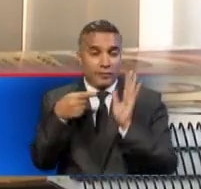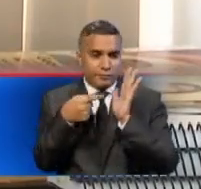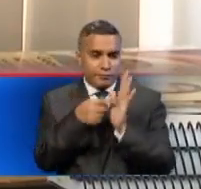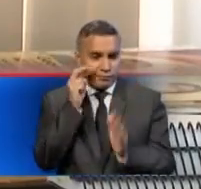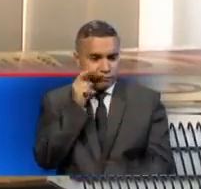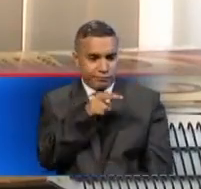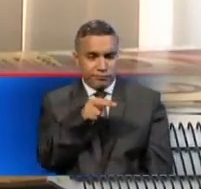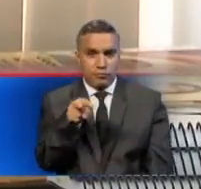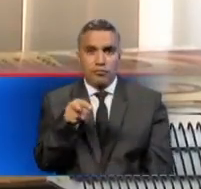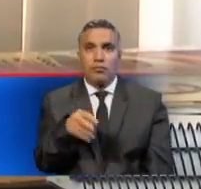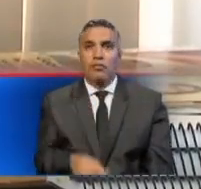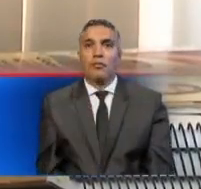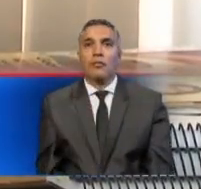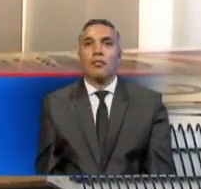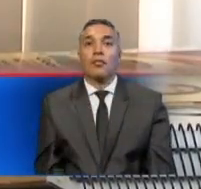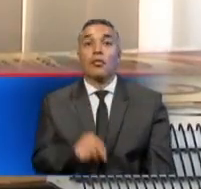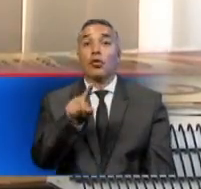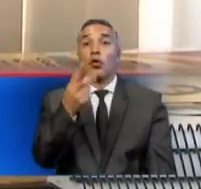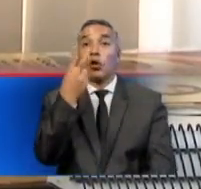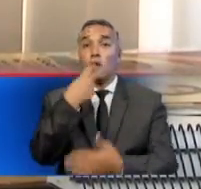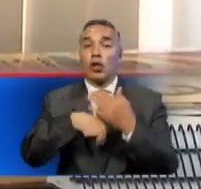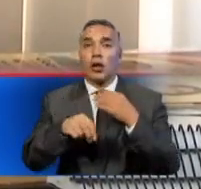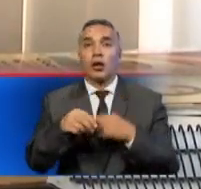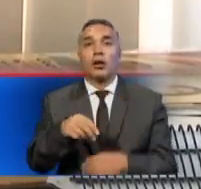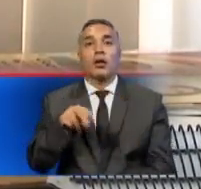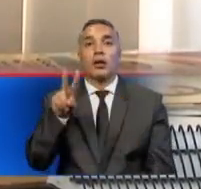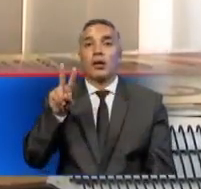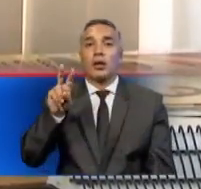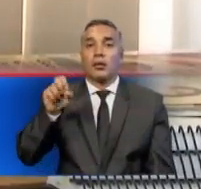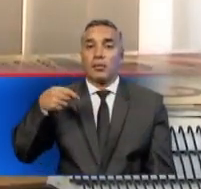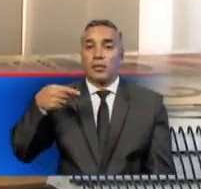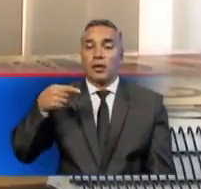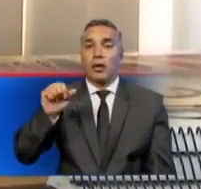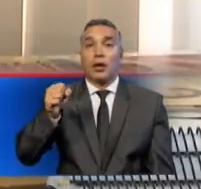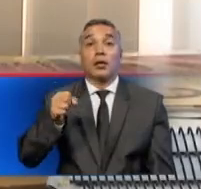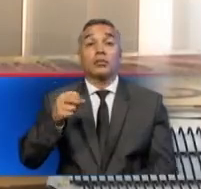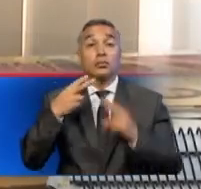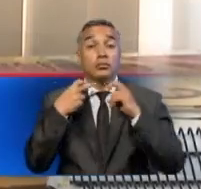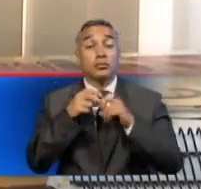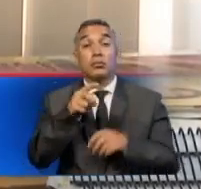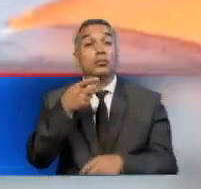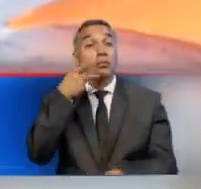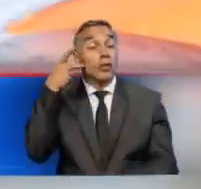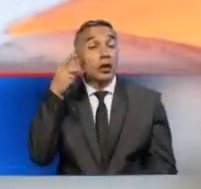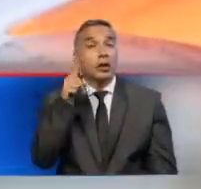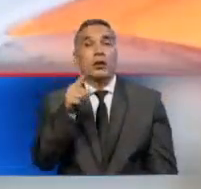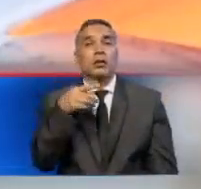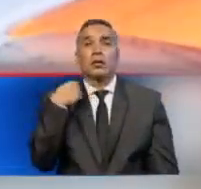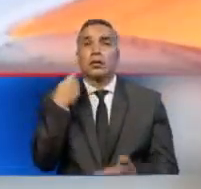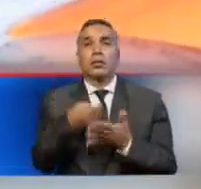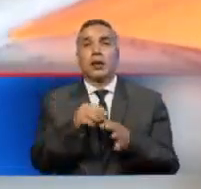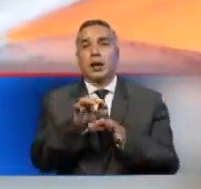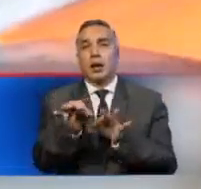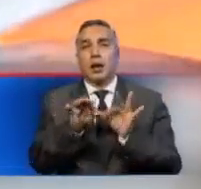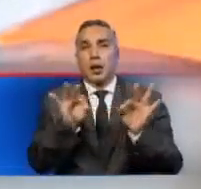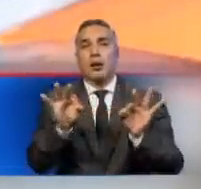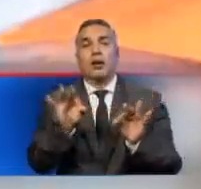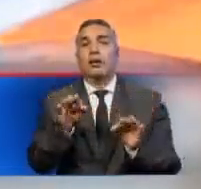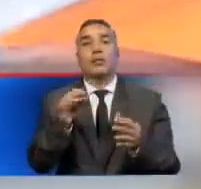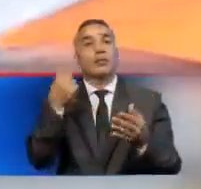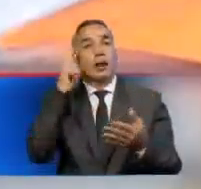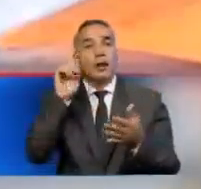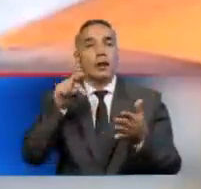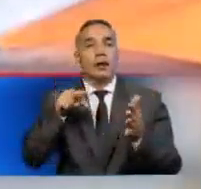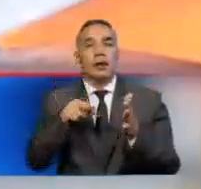se suscitó la violación, que fue en un motel llamado Las Vegas. Según lo investigado, el padre le compraba regalos a cambio de